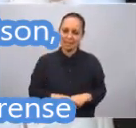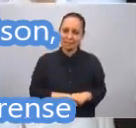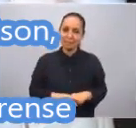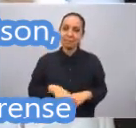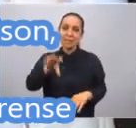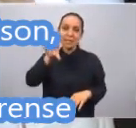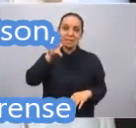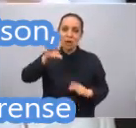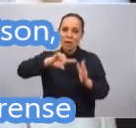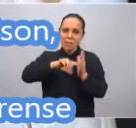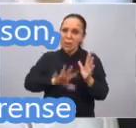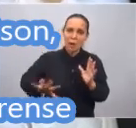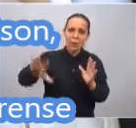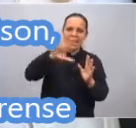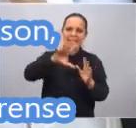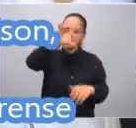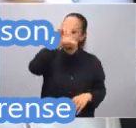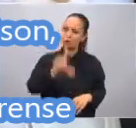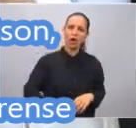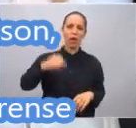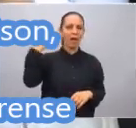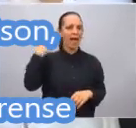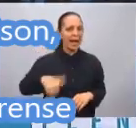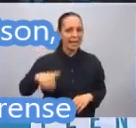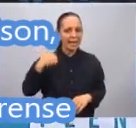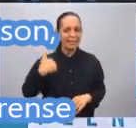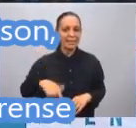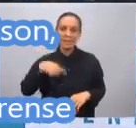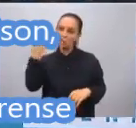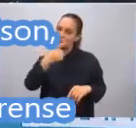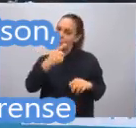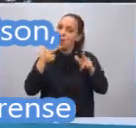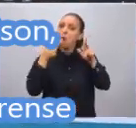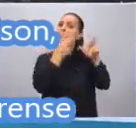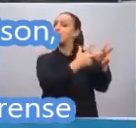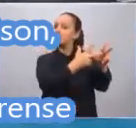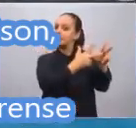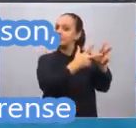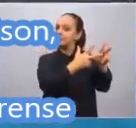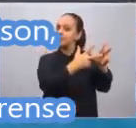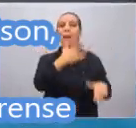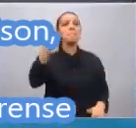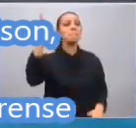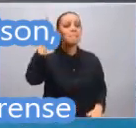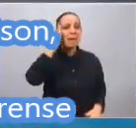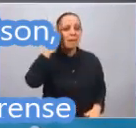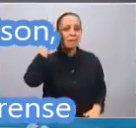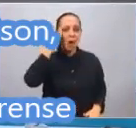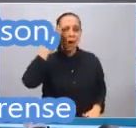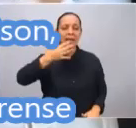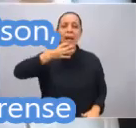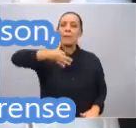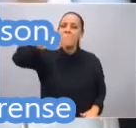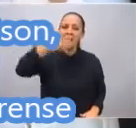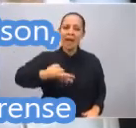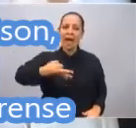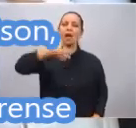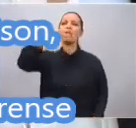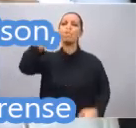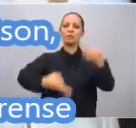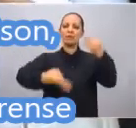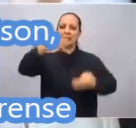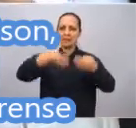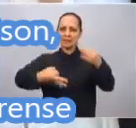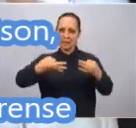provincia y en todo el país vino a decir de nuevo memoria, verdad,